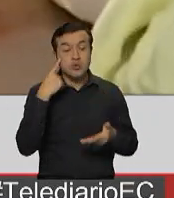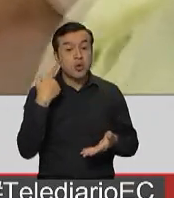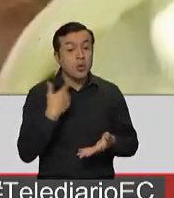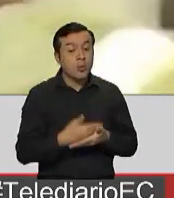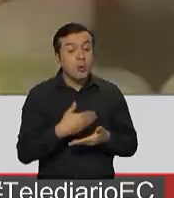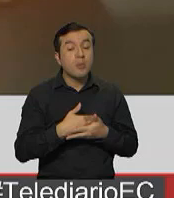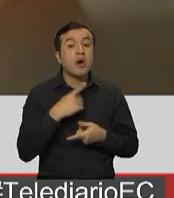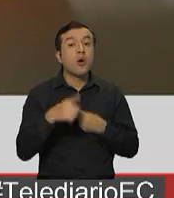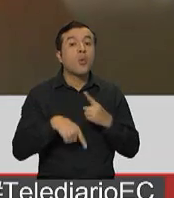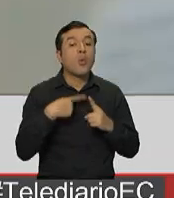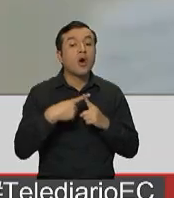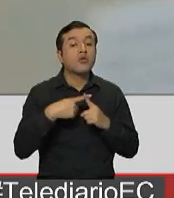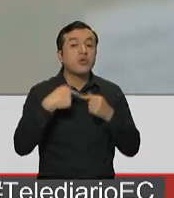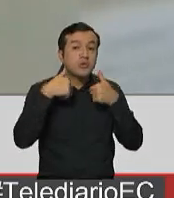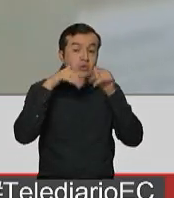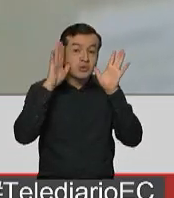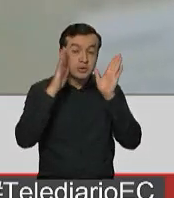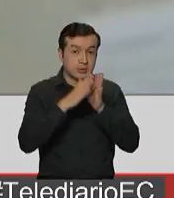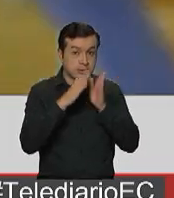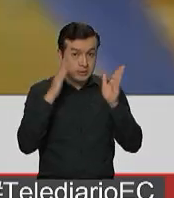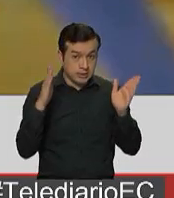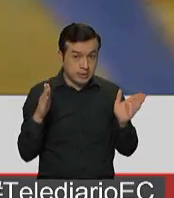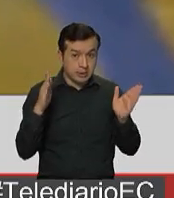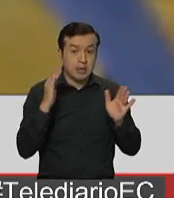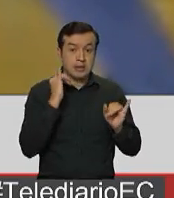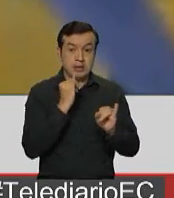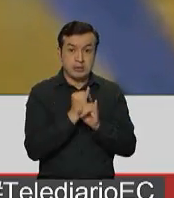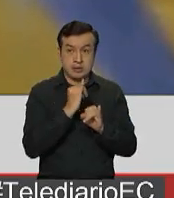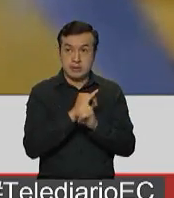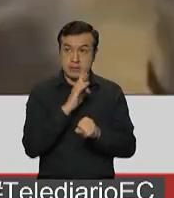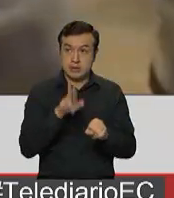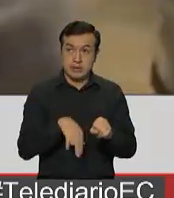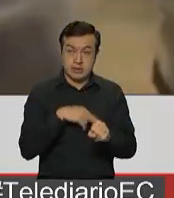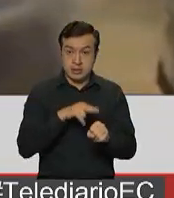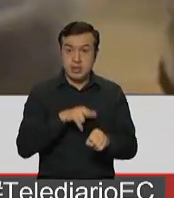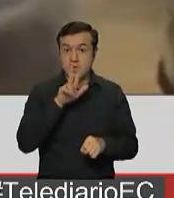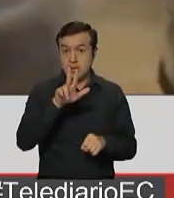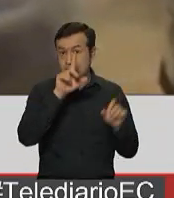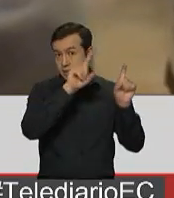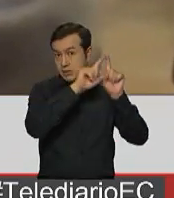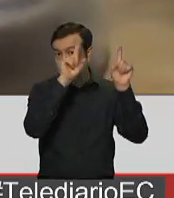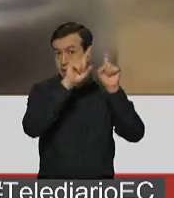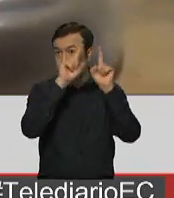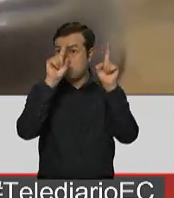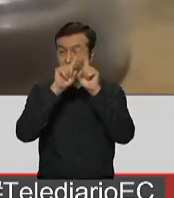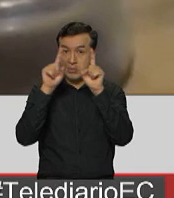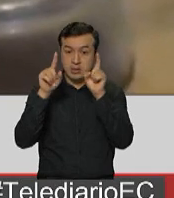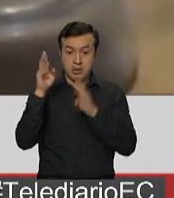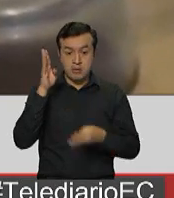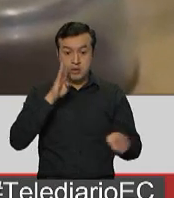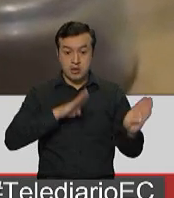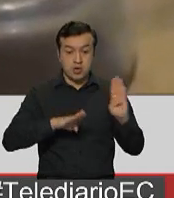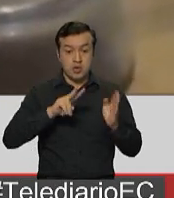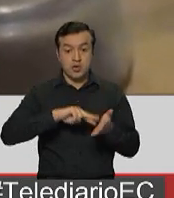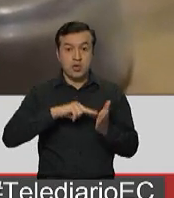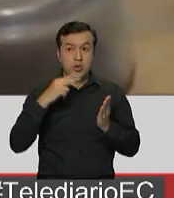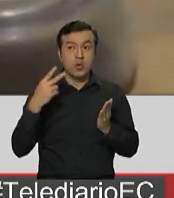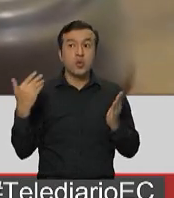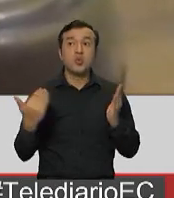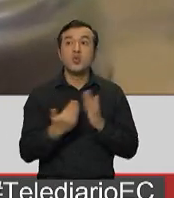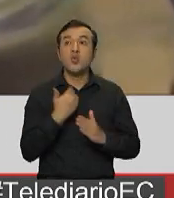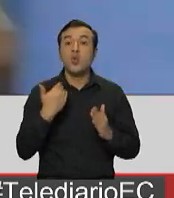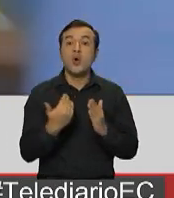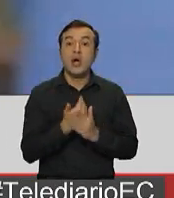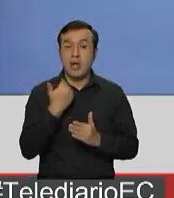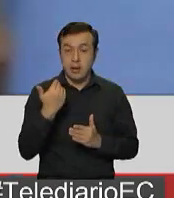a finales de este año. Además de los institutos nacionales, 3 compañías dedicadas al campo de biotecnología están desarrollando